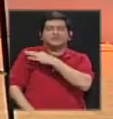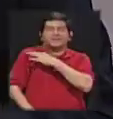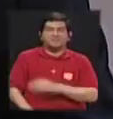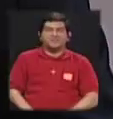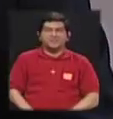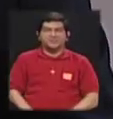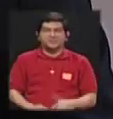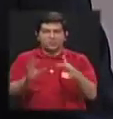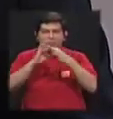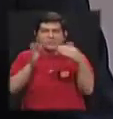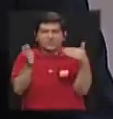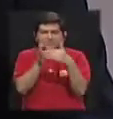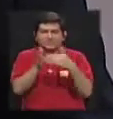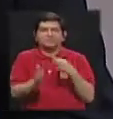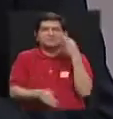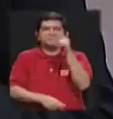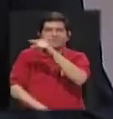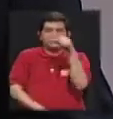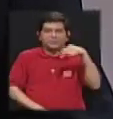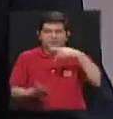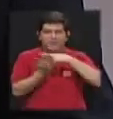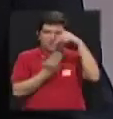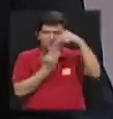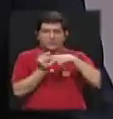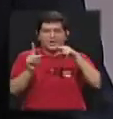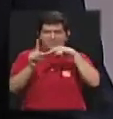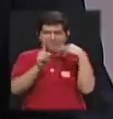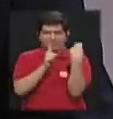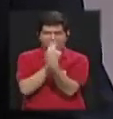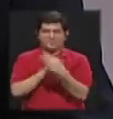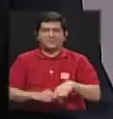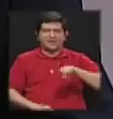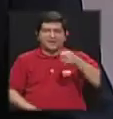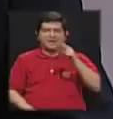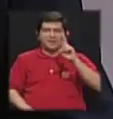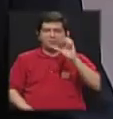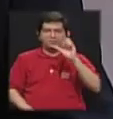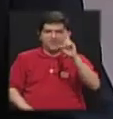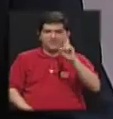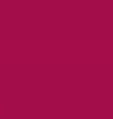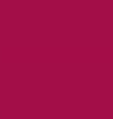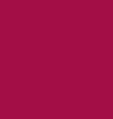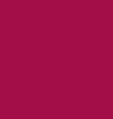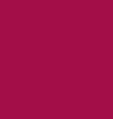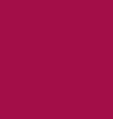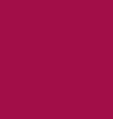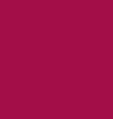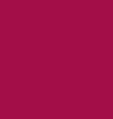se nos unan otra vez la próxima semana aquí en su programa Puntos de Vista en Canal UCR.